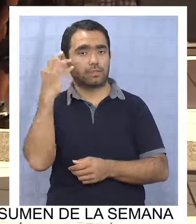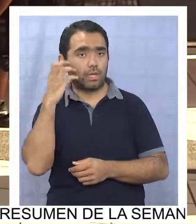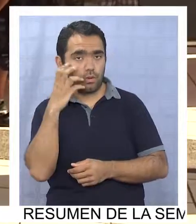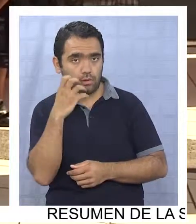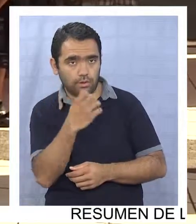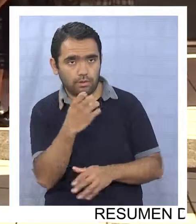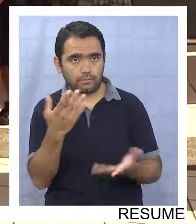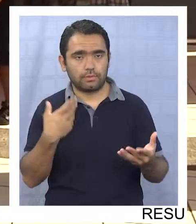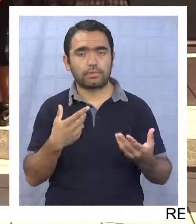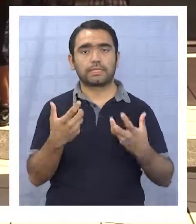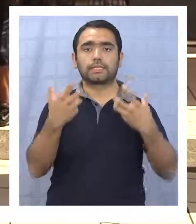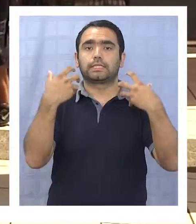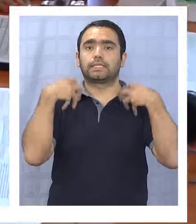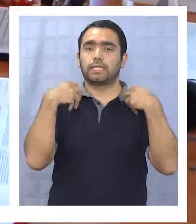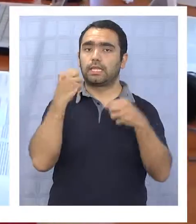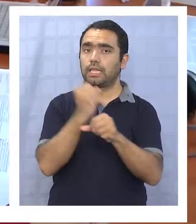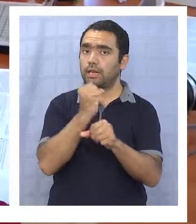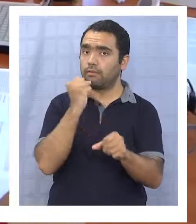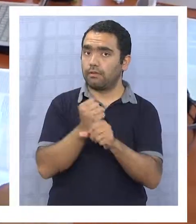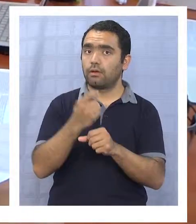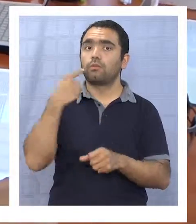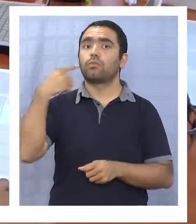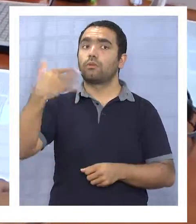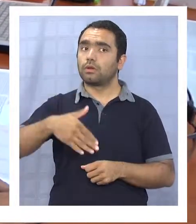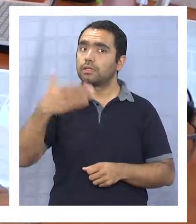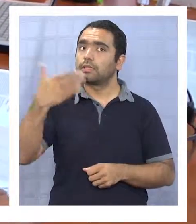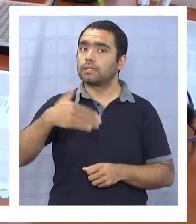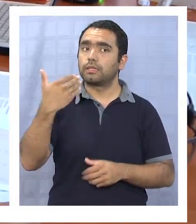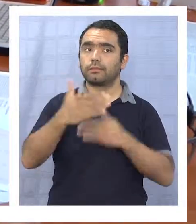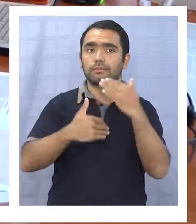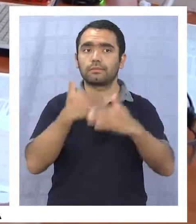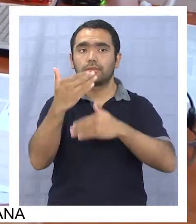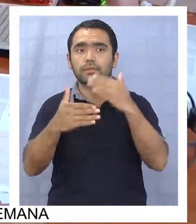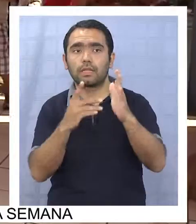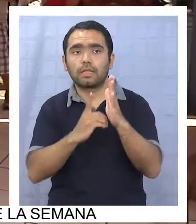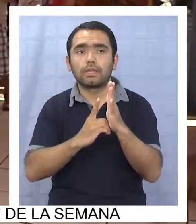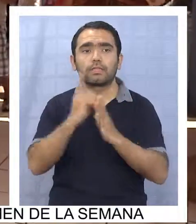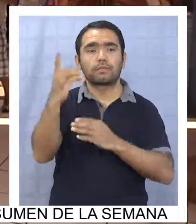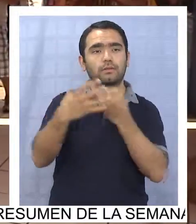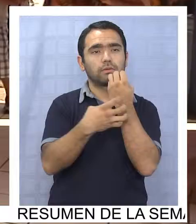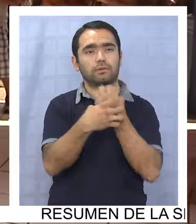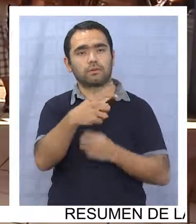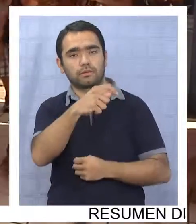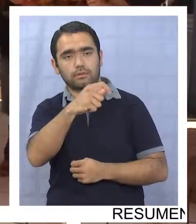que debiera ser prioridad para poder ser un aporte al desarrollo regional de tarapacá